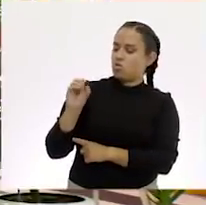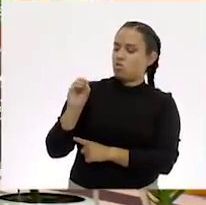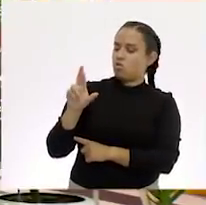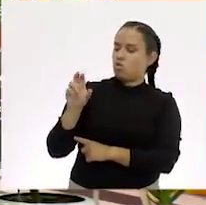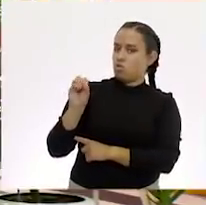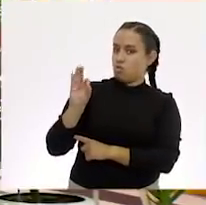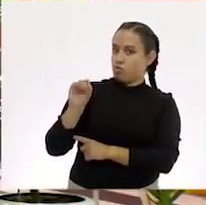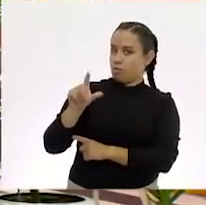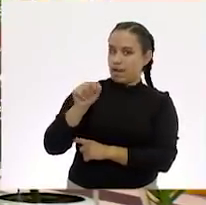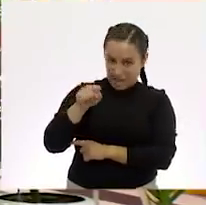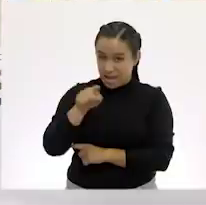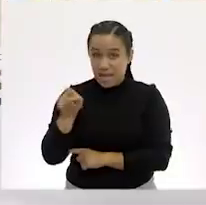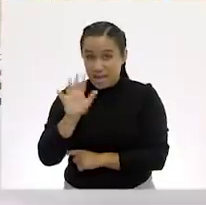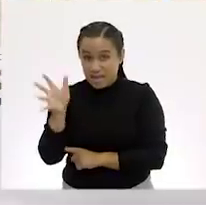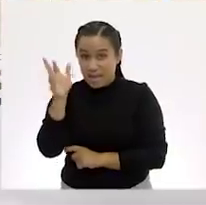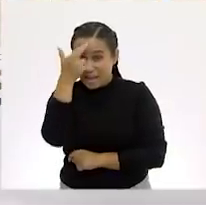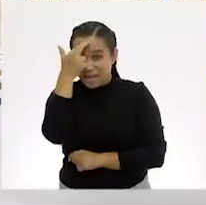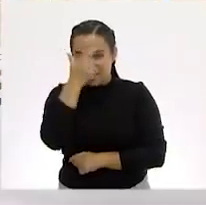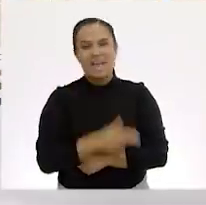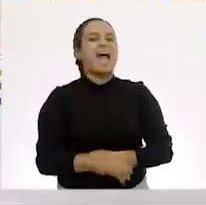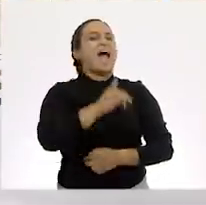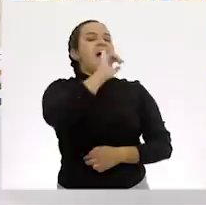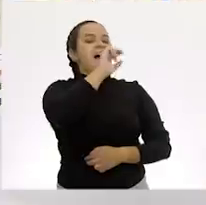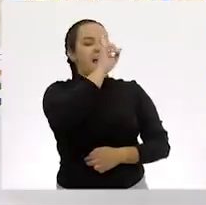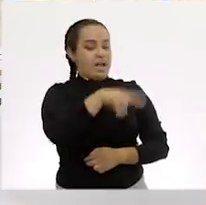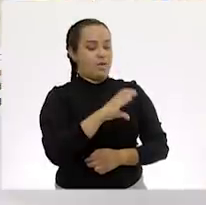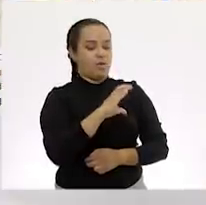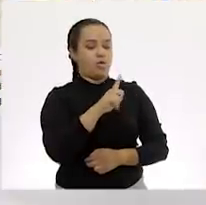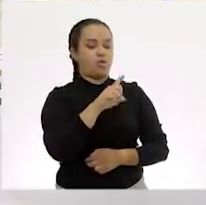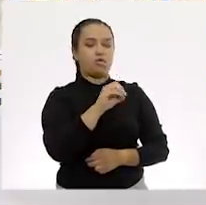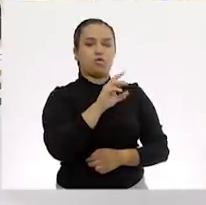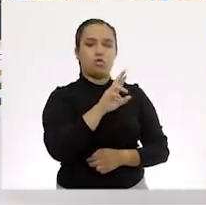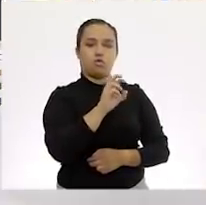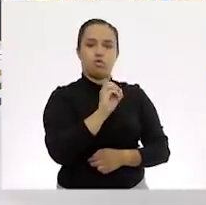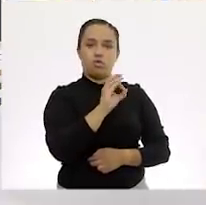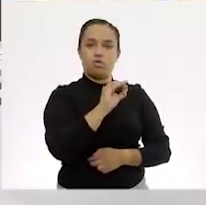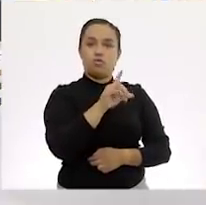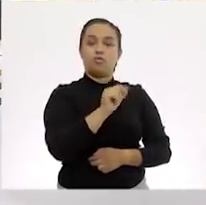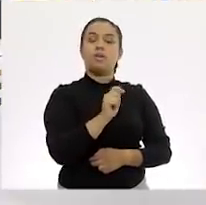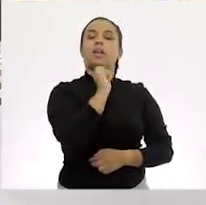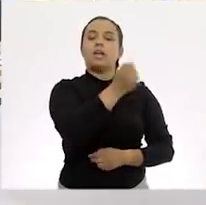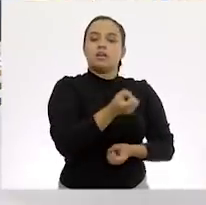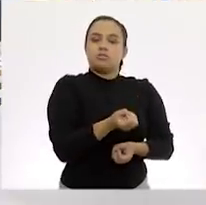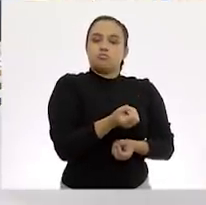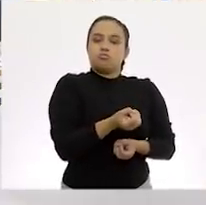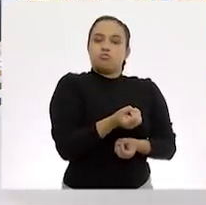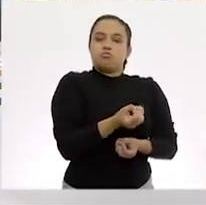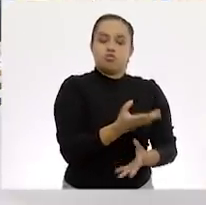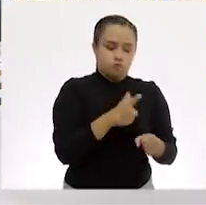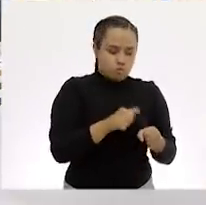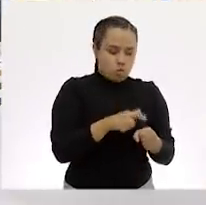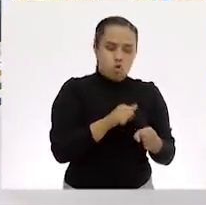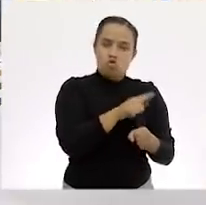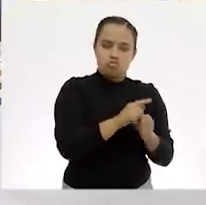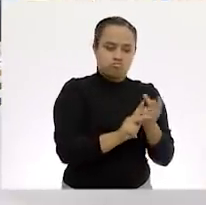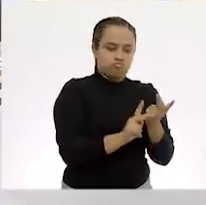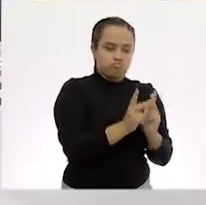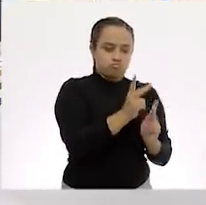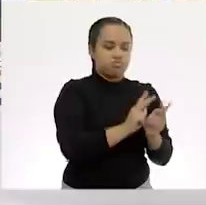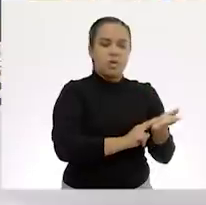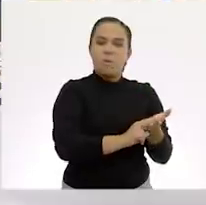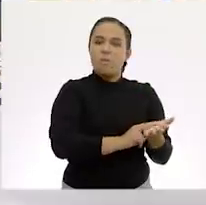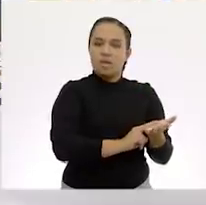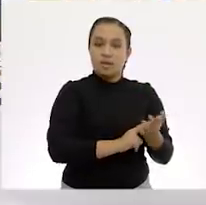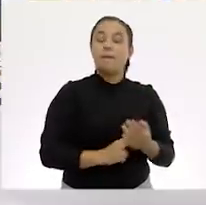¿Ya recordaron? Claro, la clorofila es la que les da principalmente ese color. Así es.